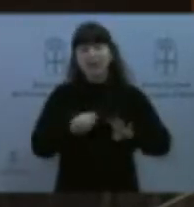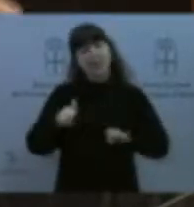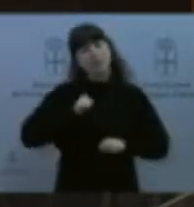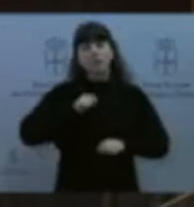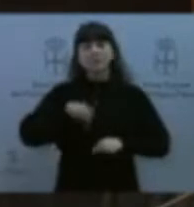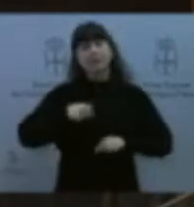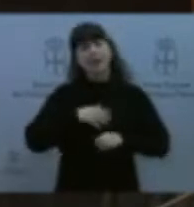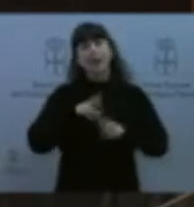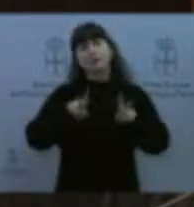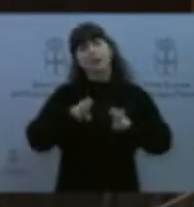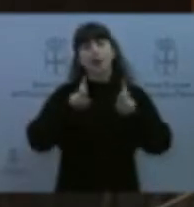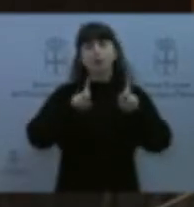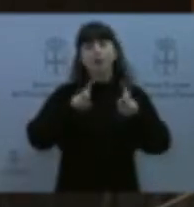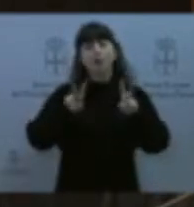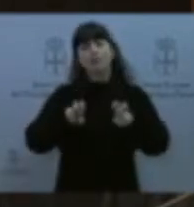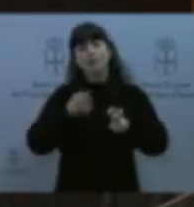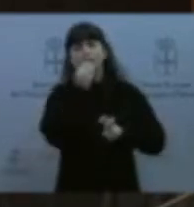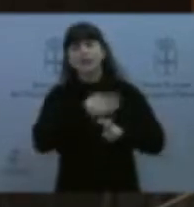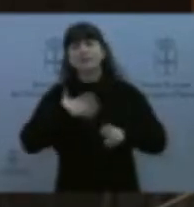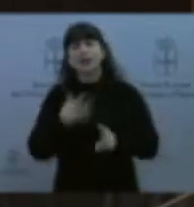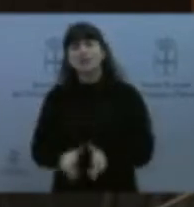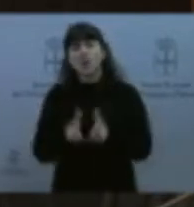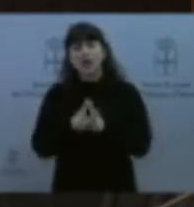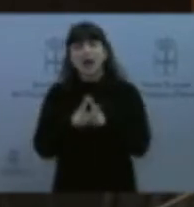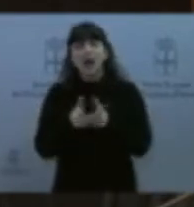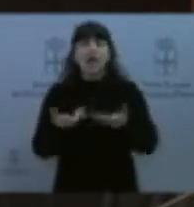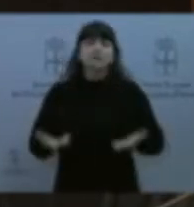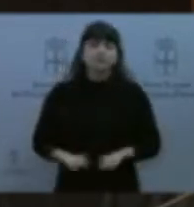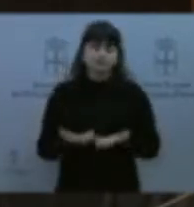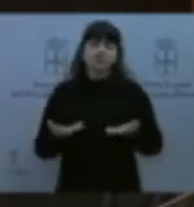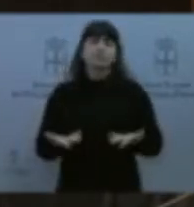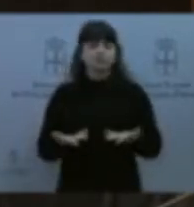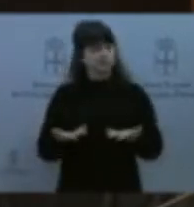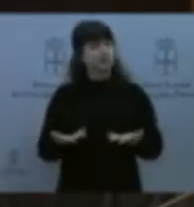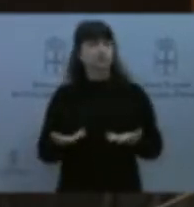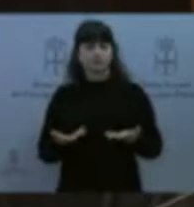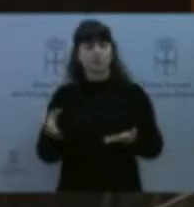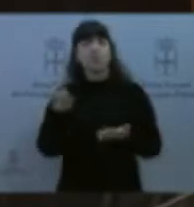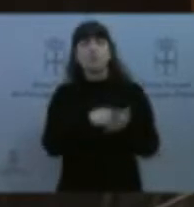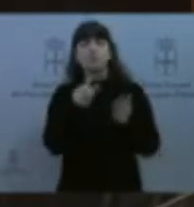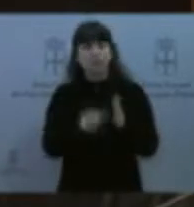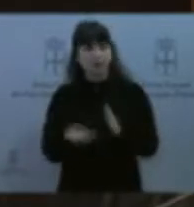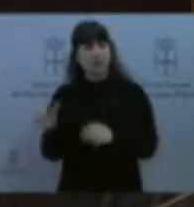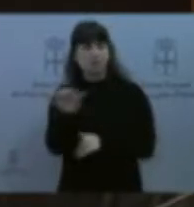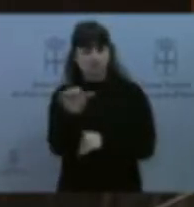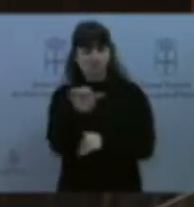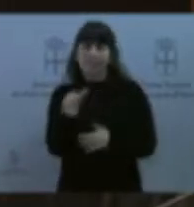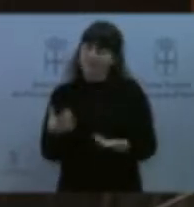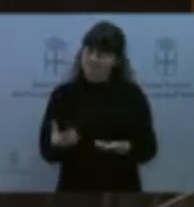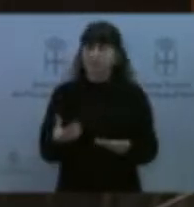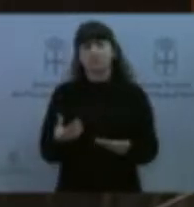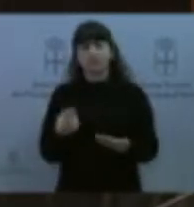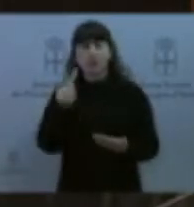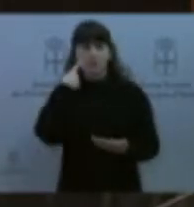social, del plan del suroccidente y de todo. Mire, respeto